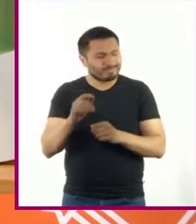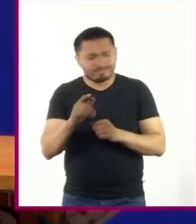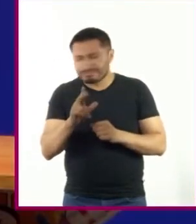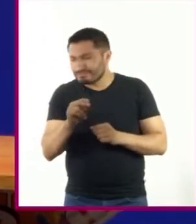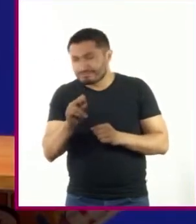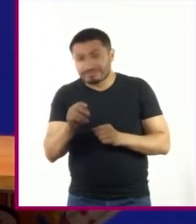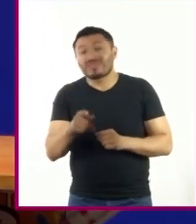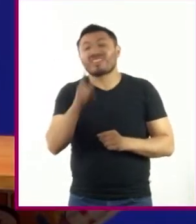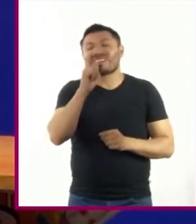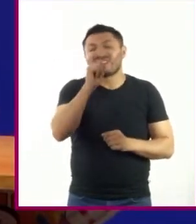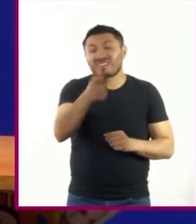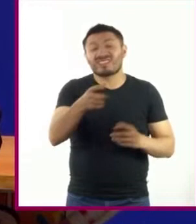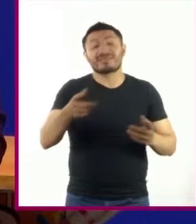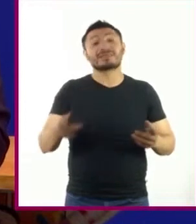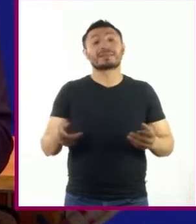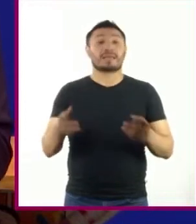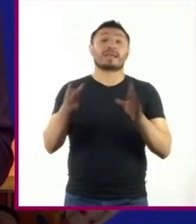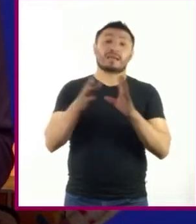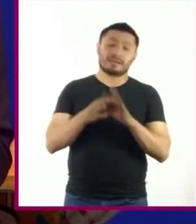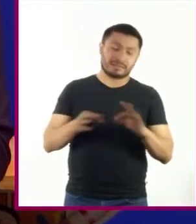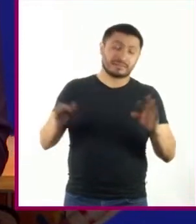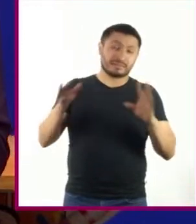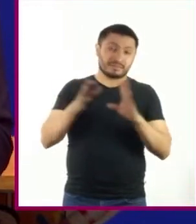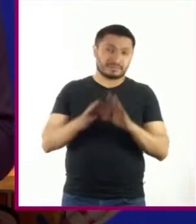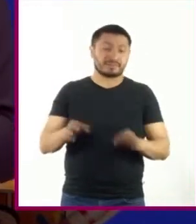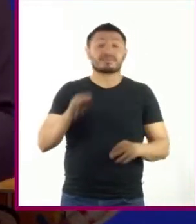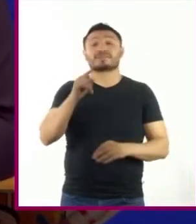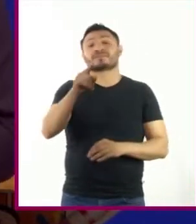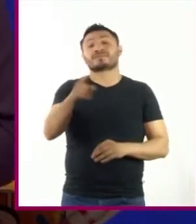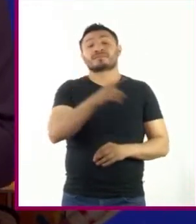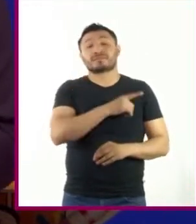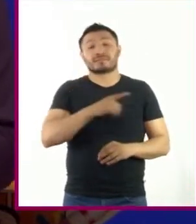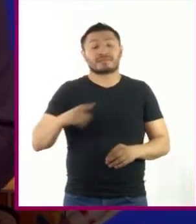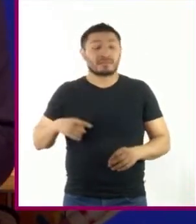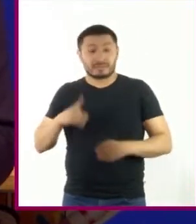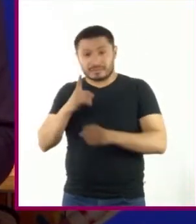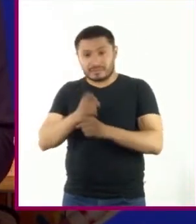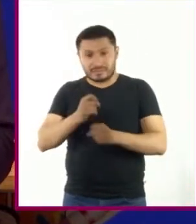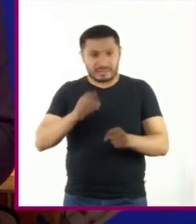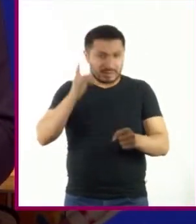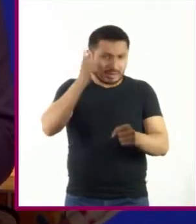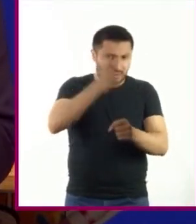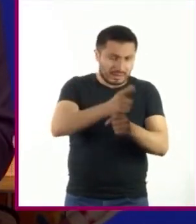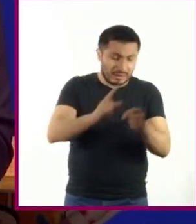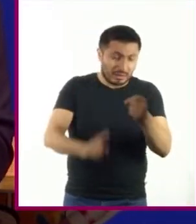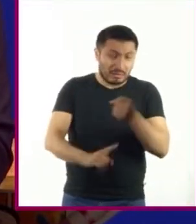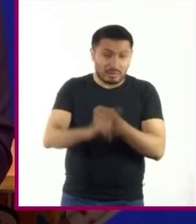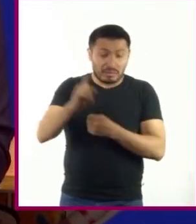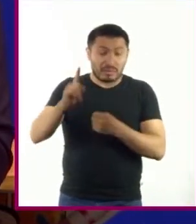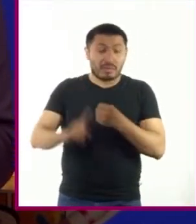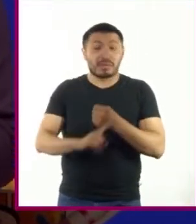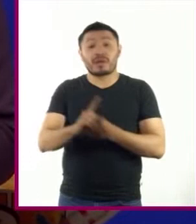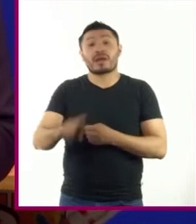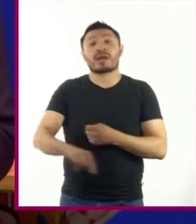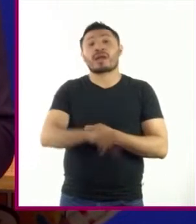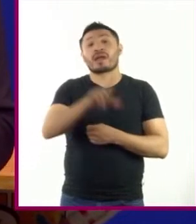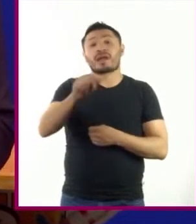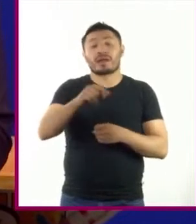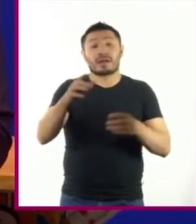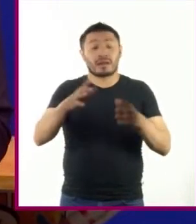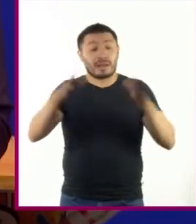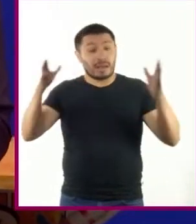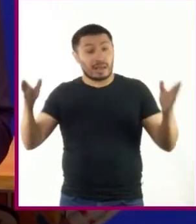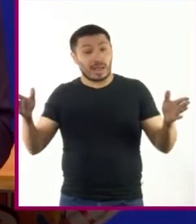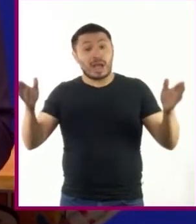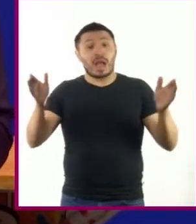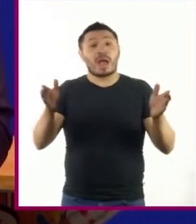decir. Pues dicho de otra forma, que hay que fijarse primero en los problemas grandes y luego en los pequeños.